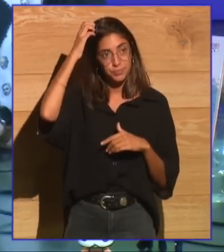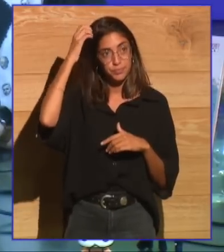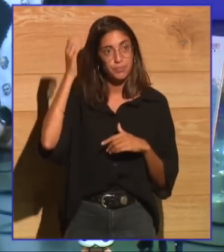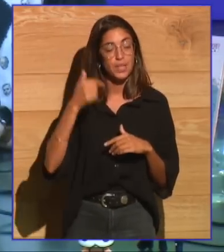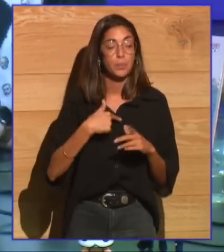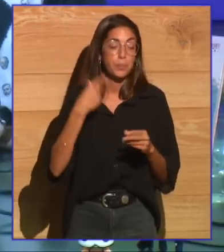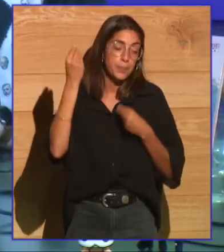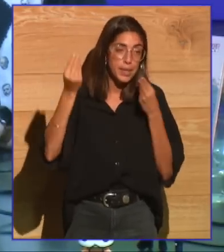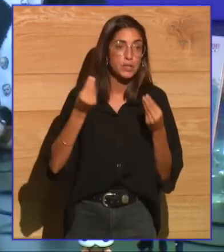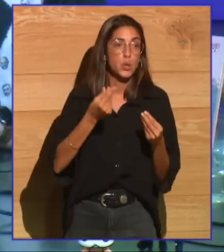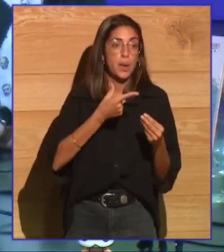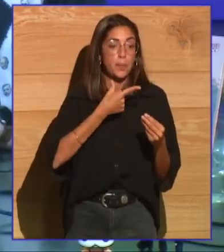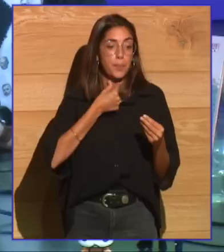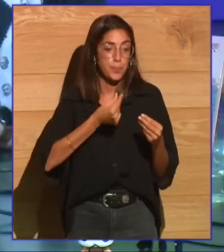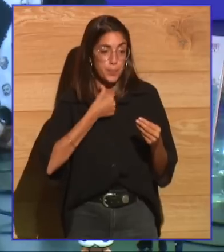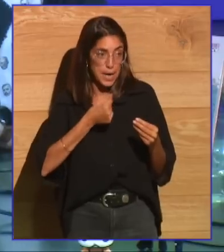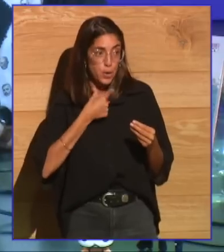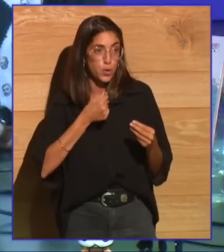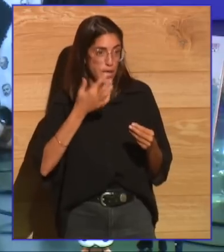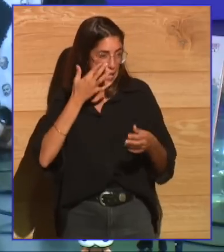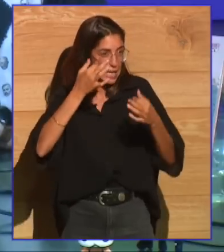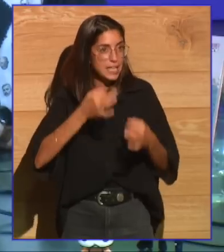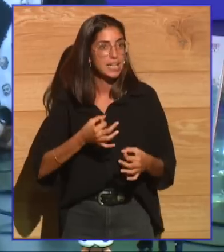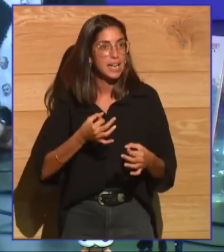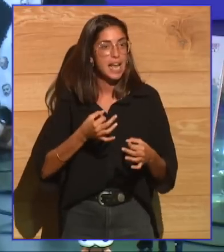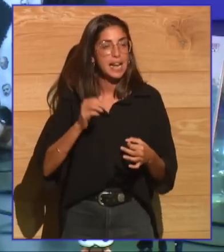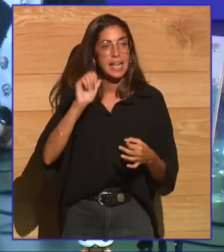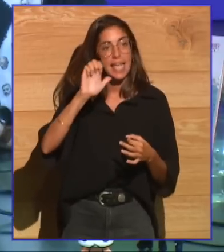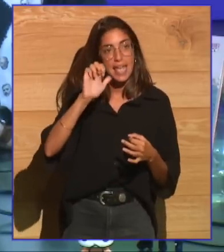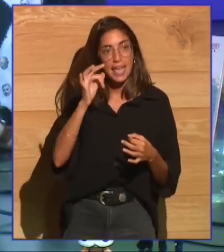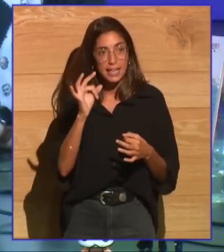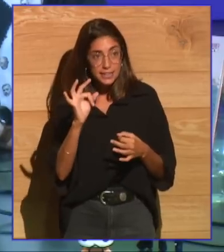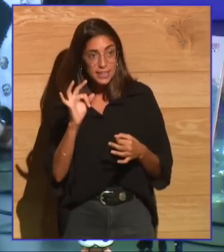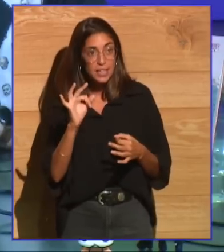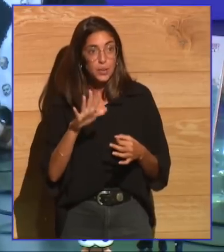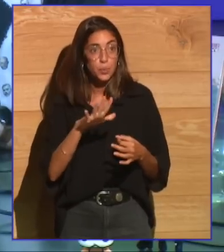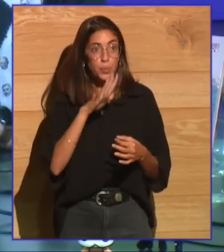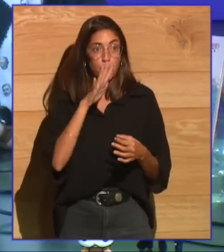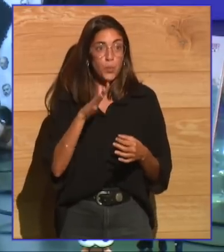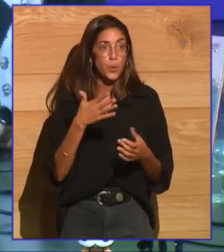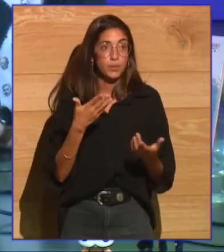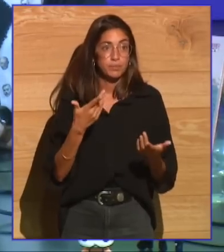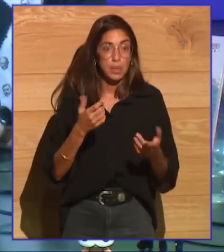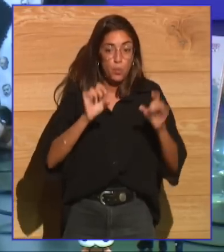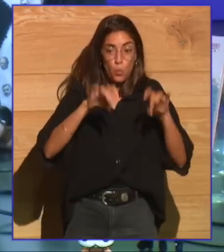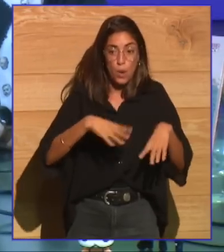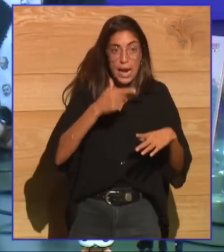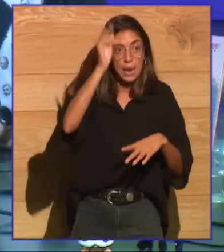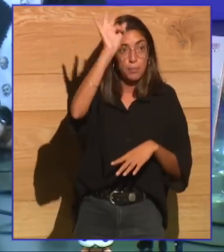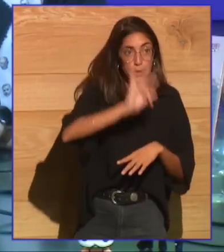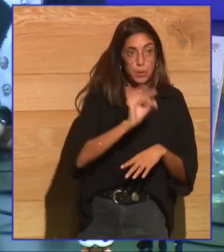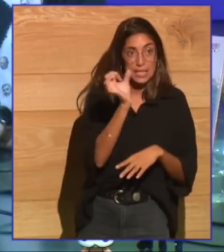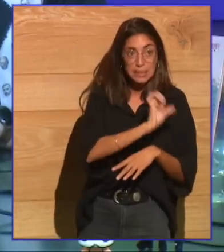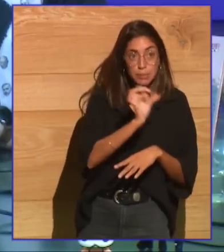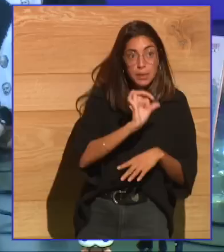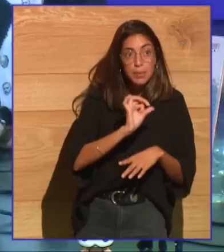es una parodia para demás pero una pérdida fehaciente de que ya es tal tal como ocurre en la película de spielberg va